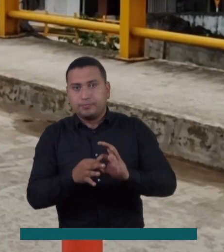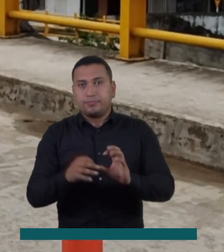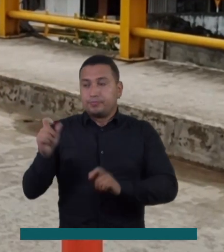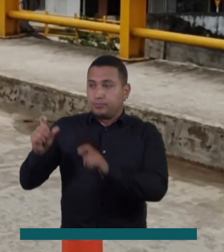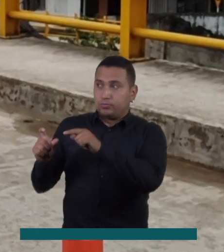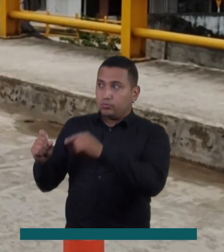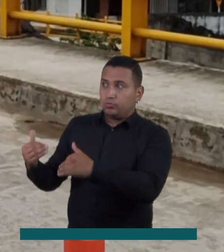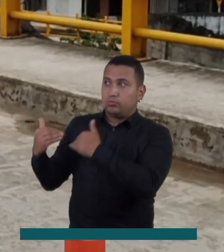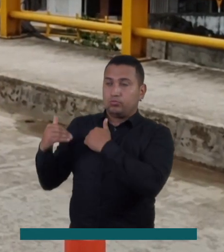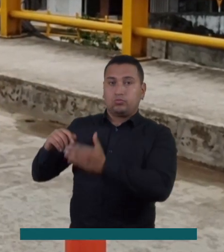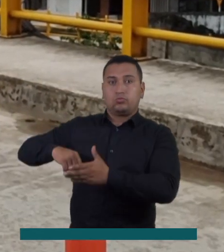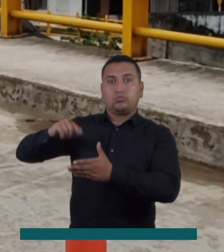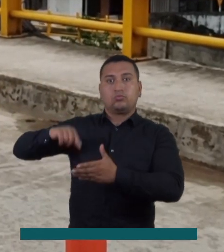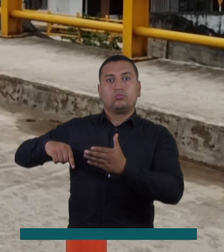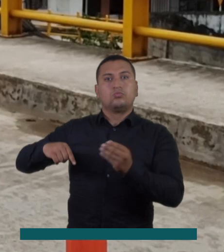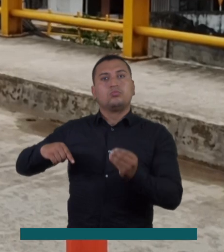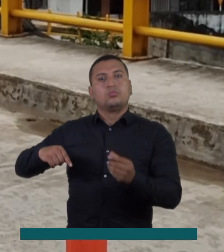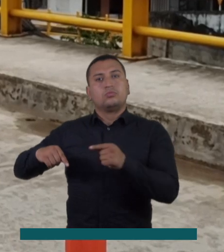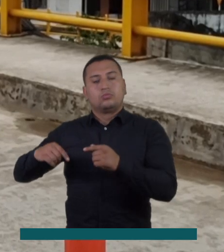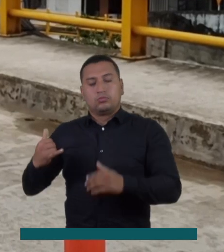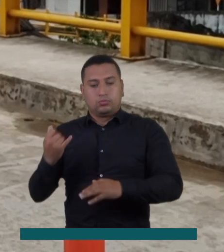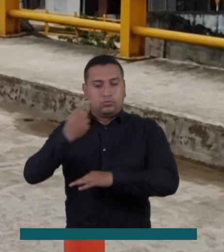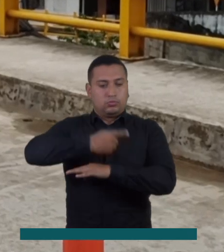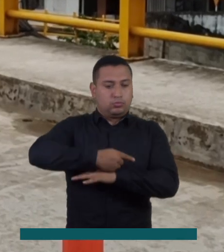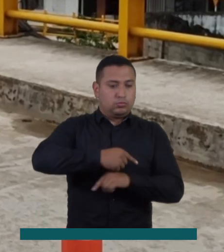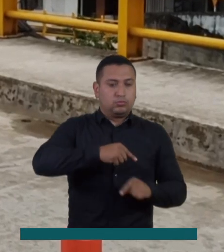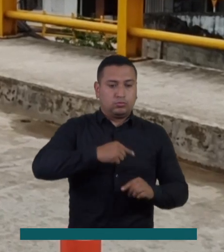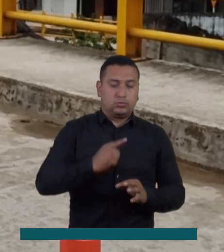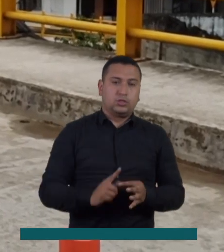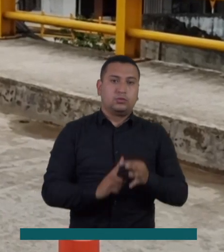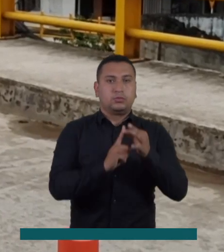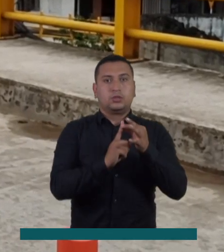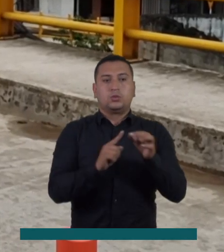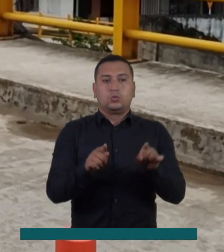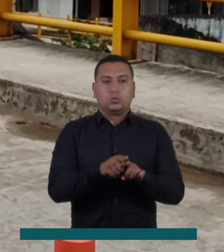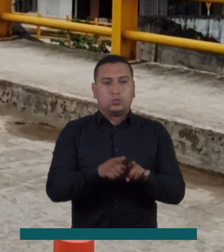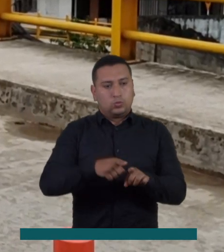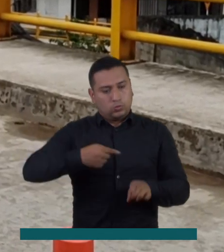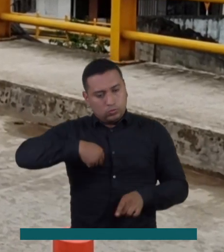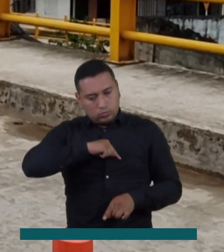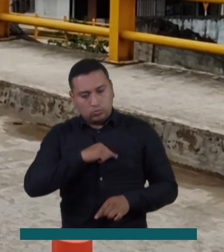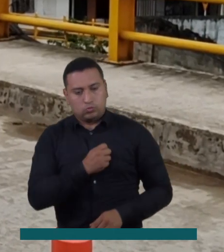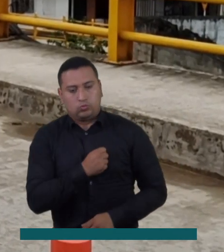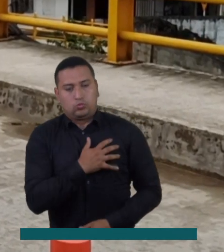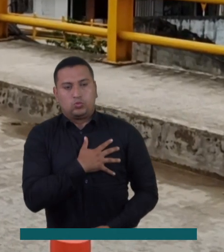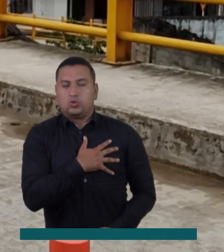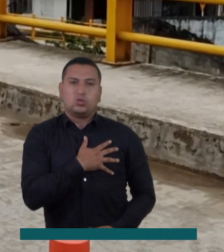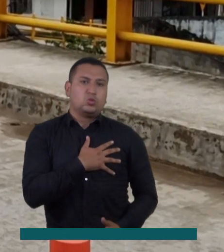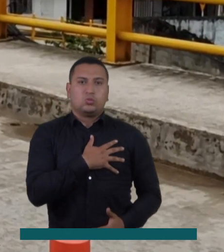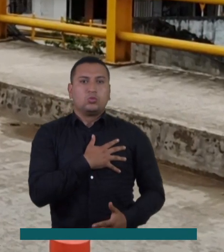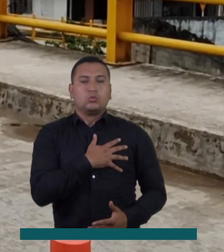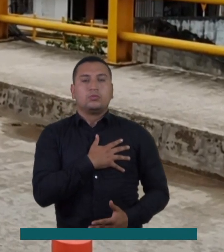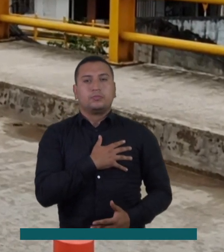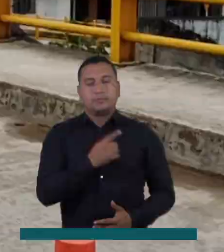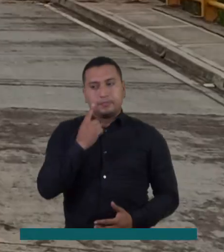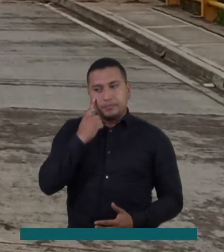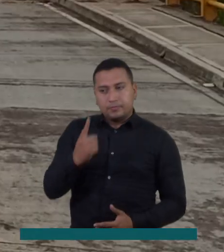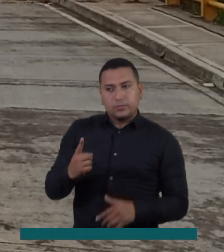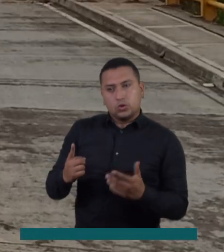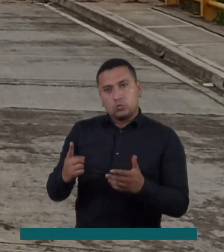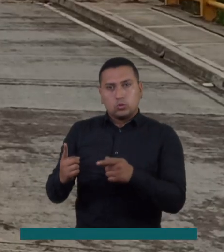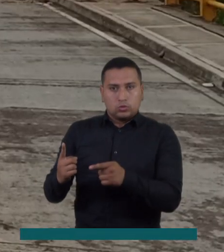momento, este día tan especial, tengamos la oportunidad de mirar la entrega.